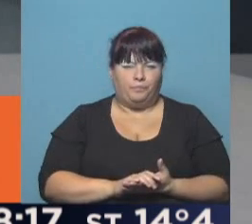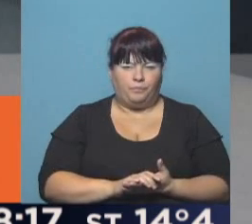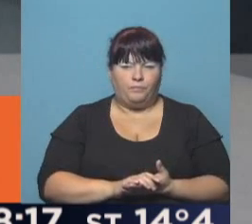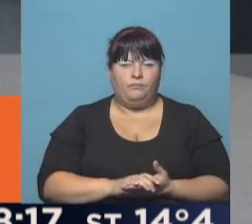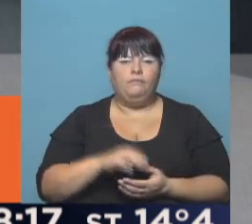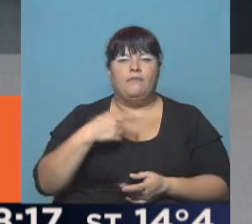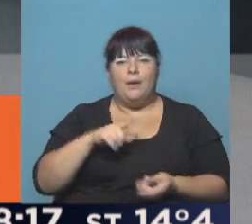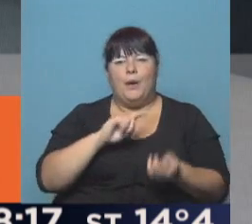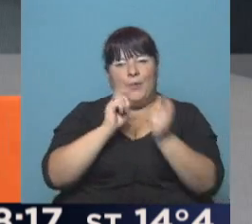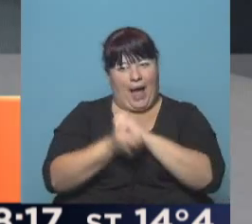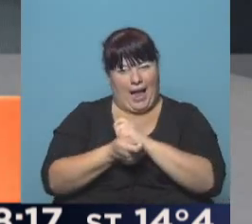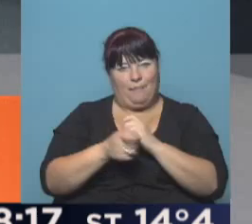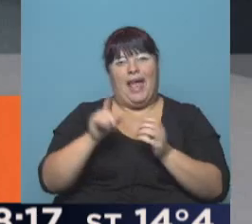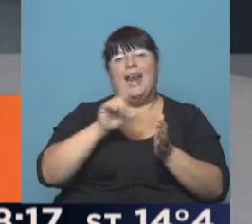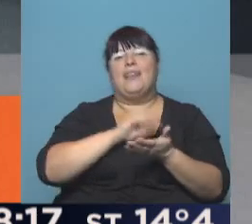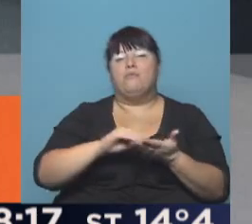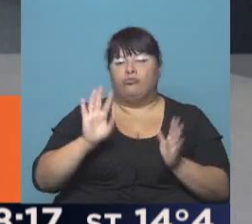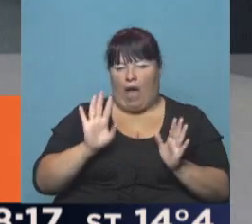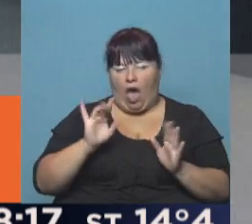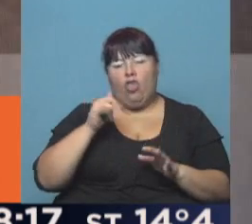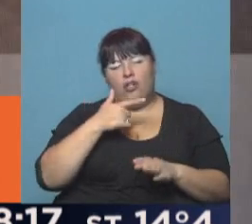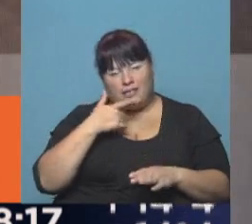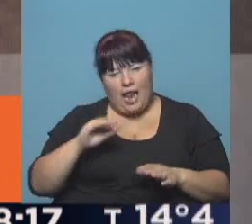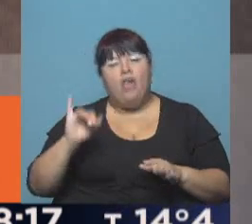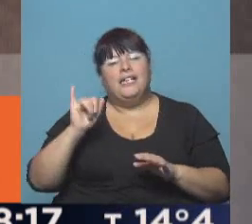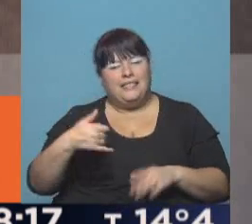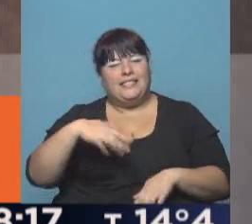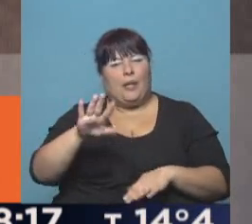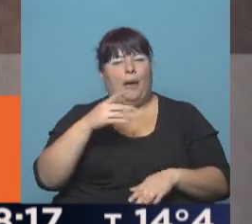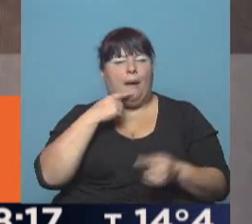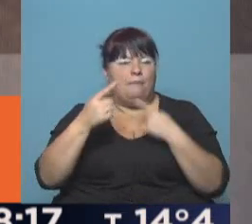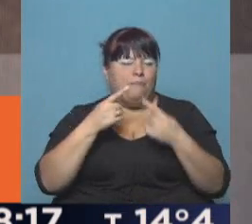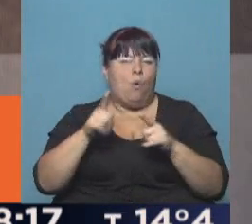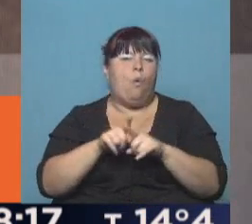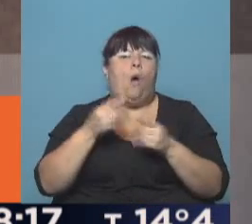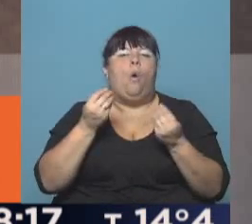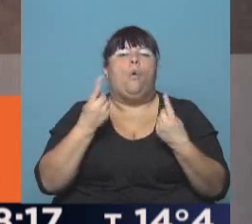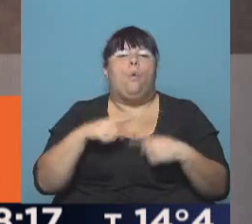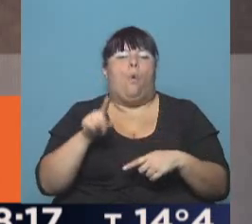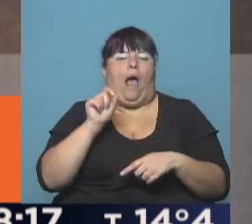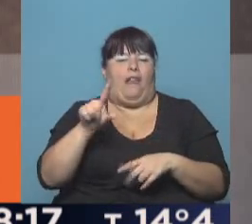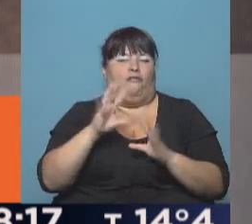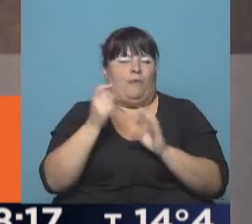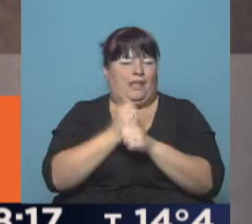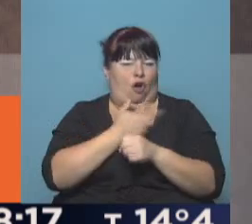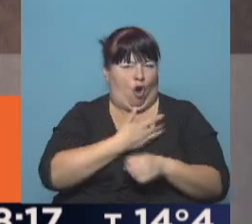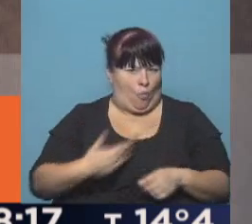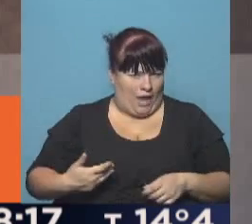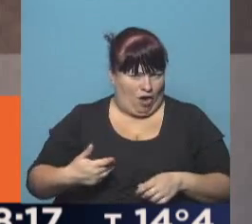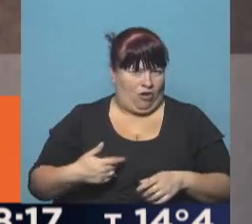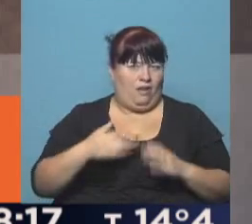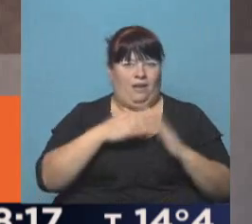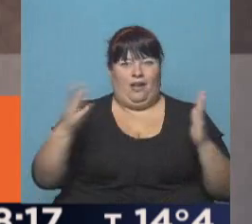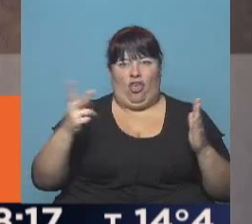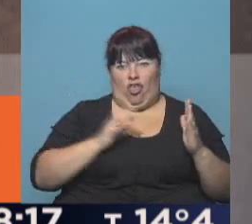renovar son las legislaturas que se va a plebiscitar cuál fue la función del gobierno después de estos